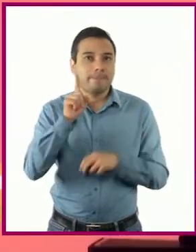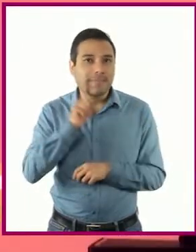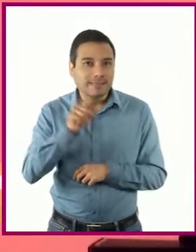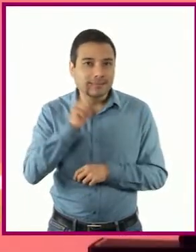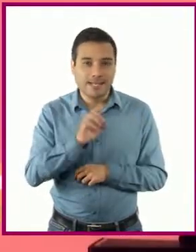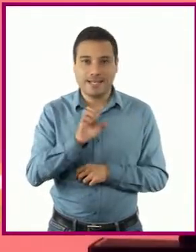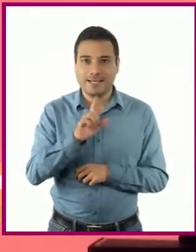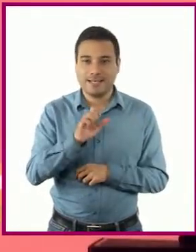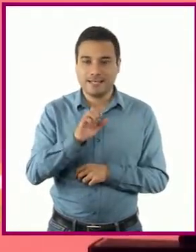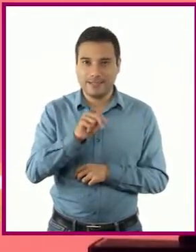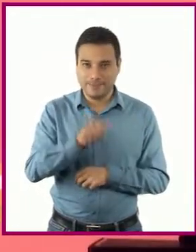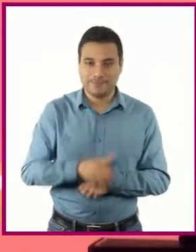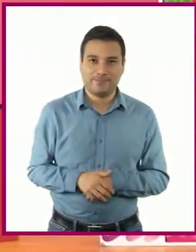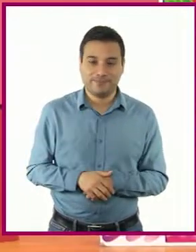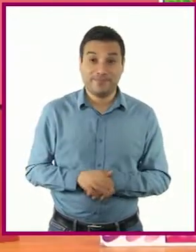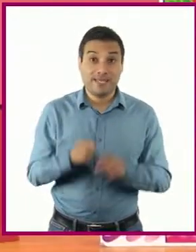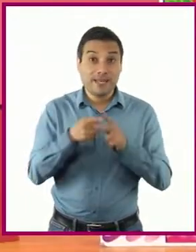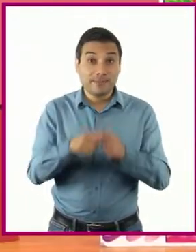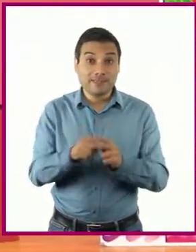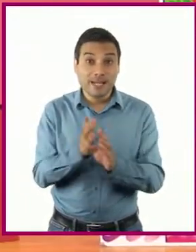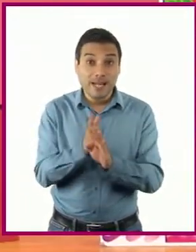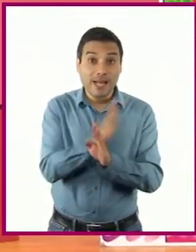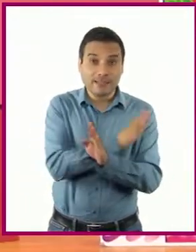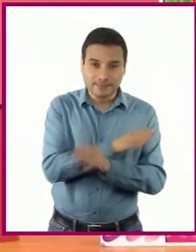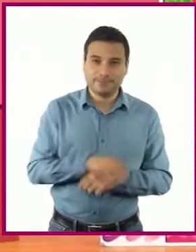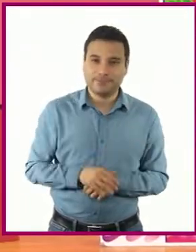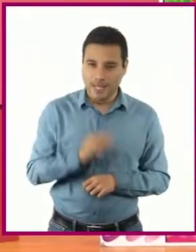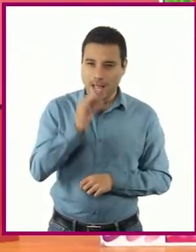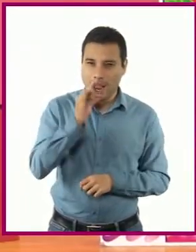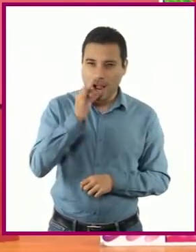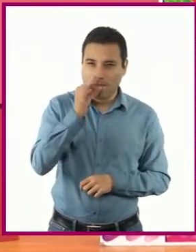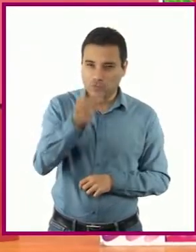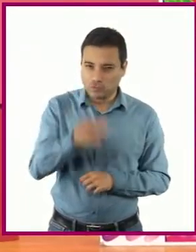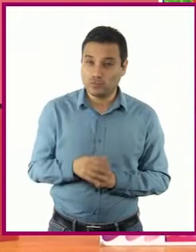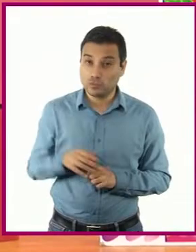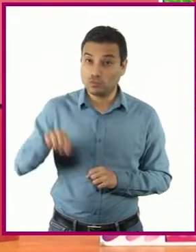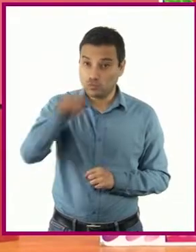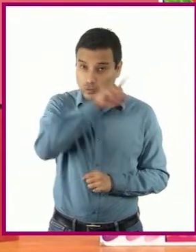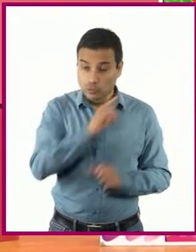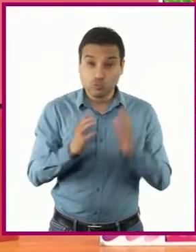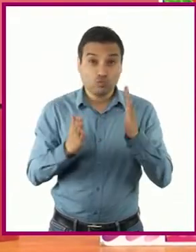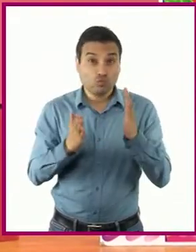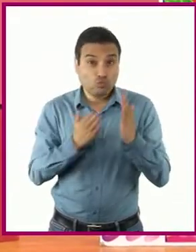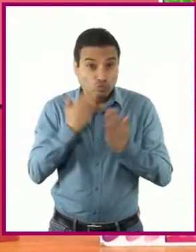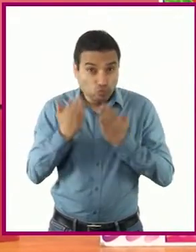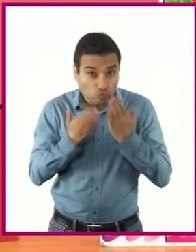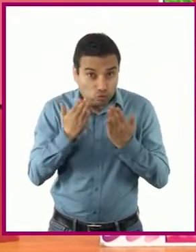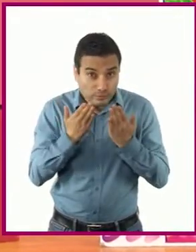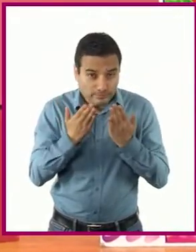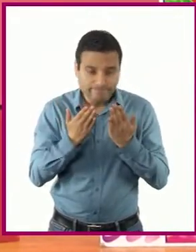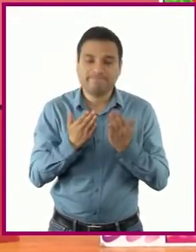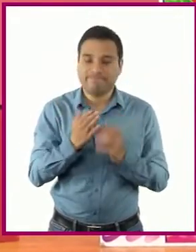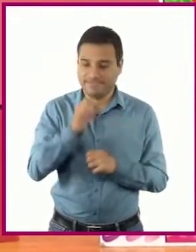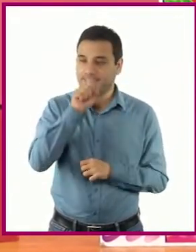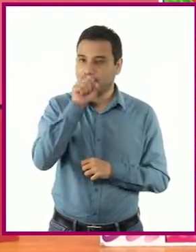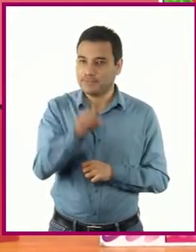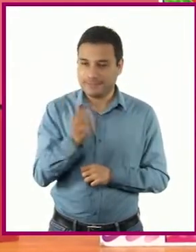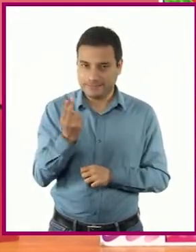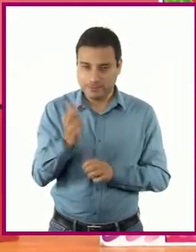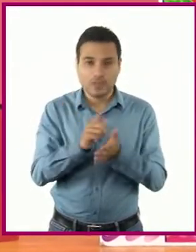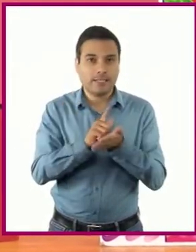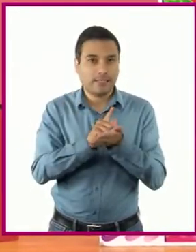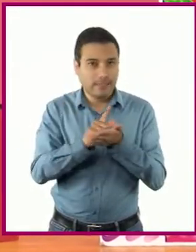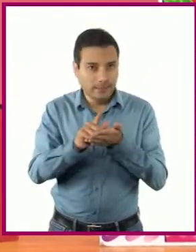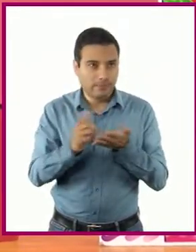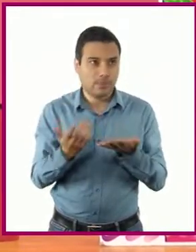González. Antes de iniciar, tengan presente que debemos equilibrar nuestros hábitos de estudio con los de higiene, así como practicar alguna